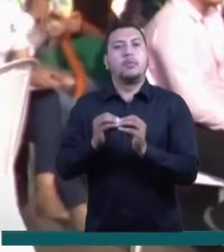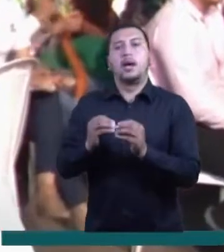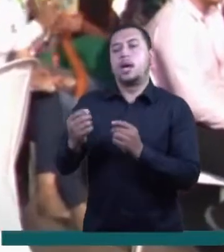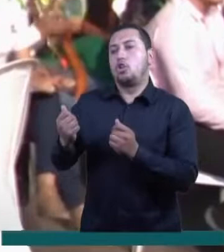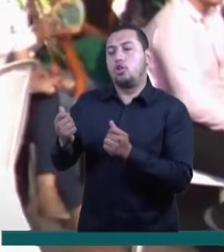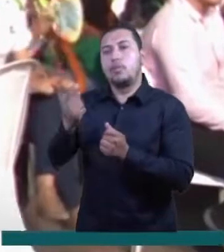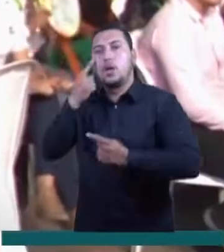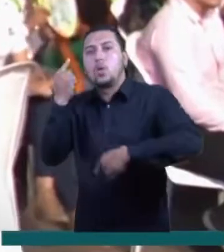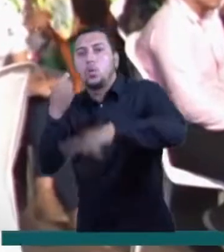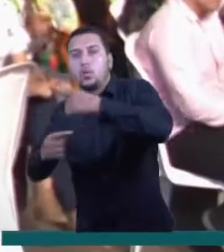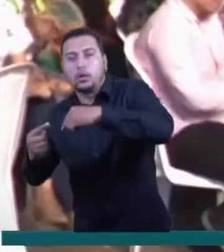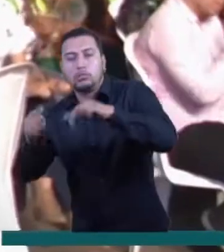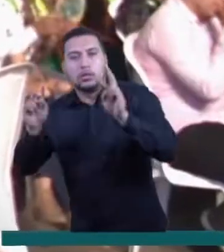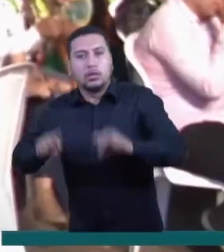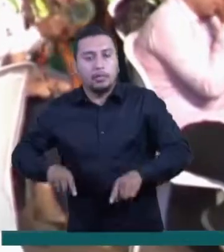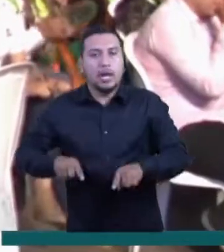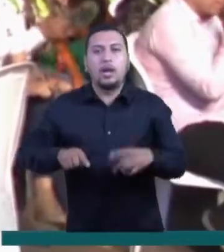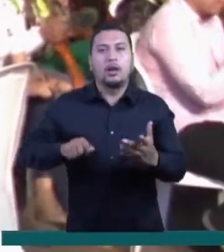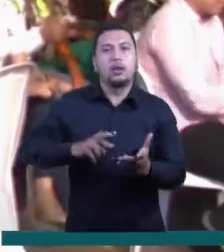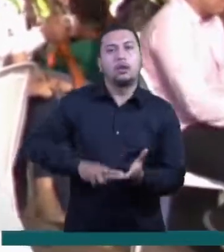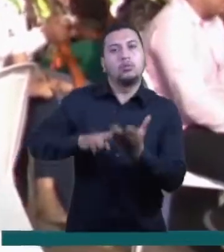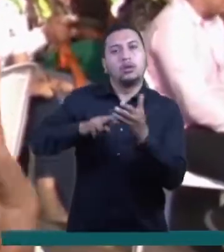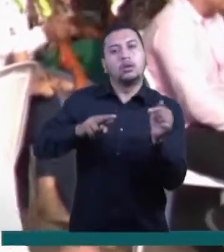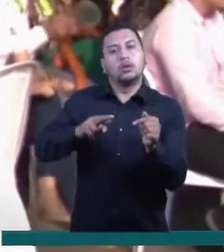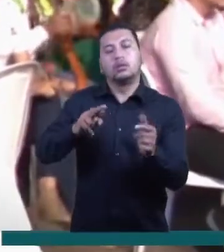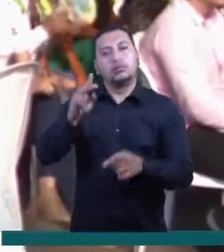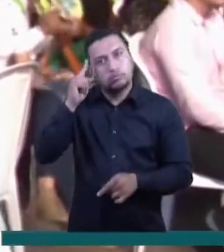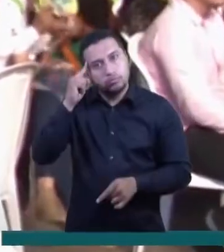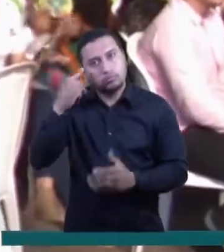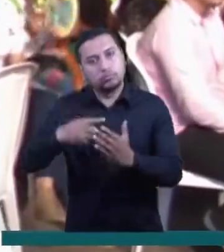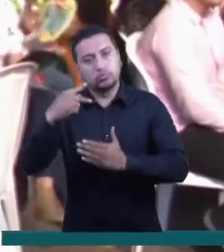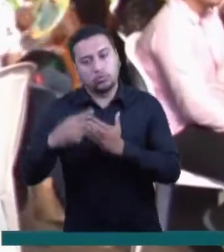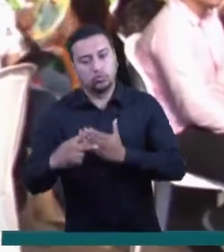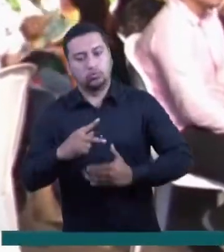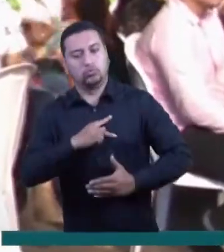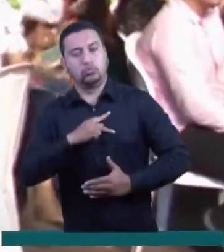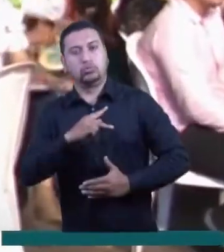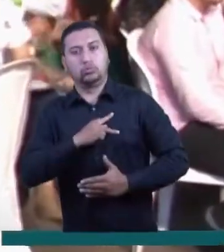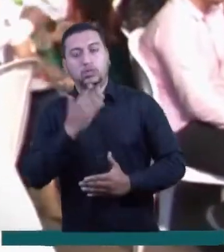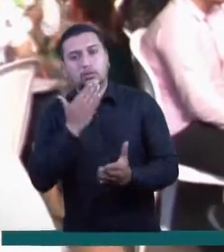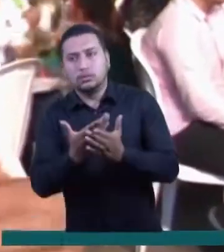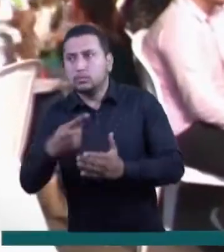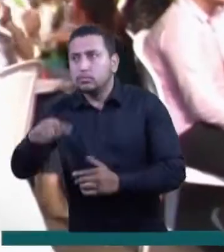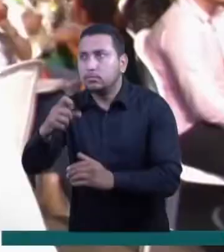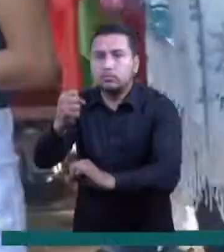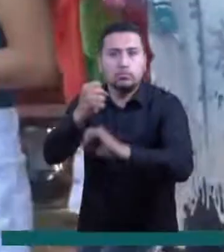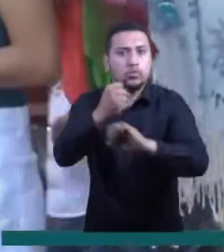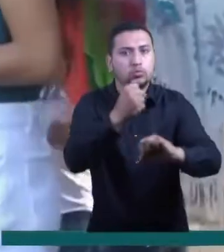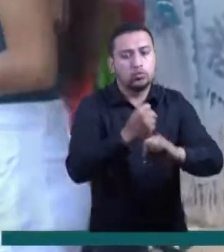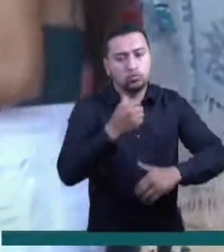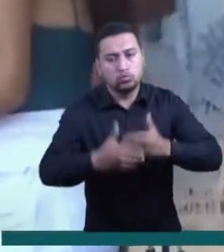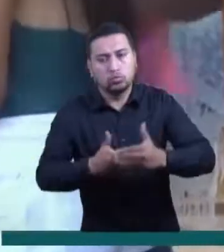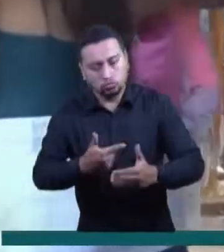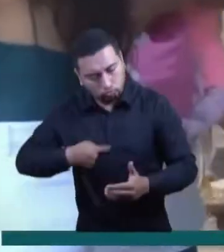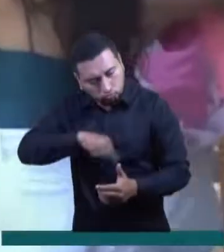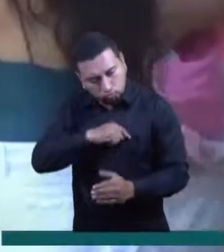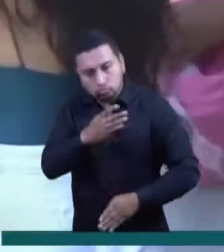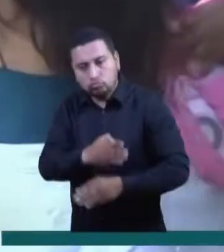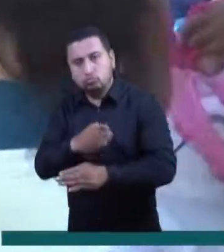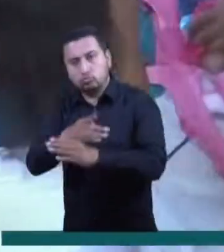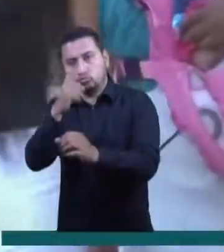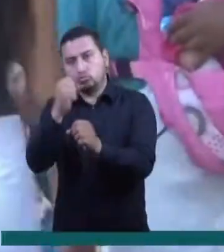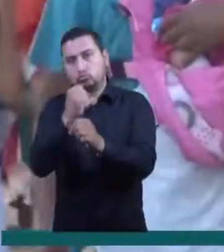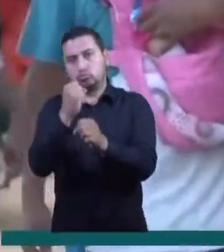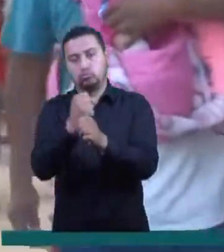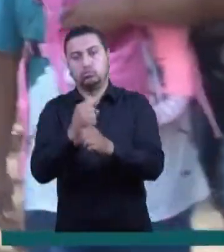economía del turismo y a la reactivación de los emprendimientos. Gracias por estarnos acompañando en este proceso y continuaremos trabajando.